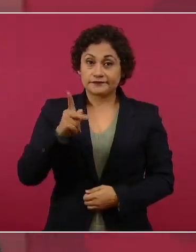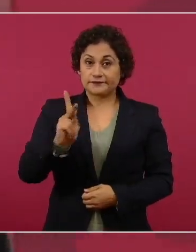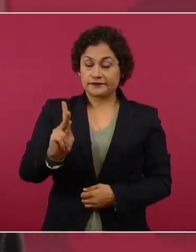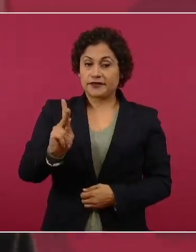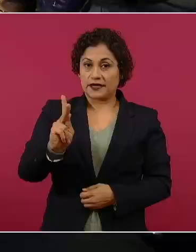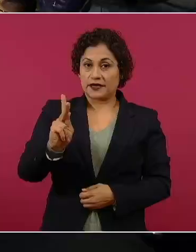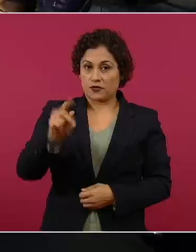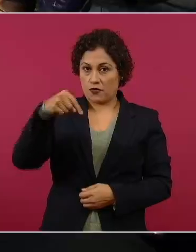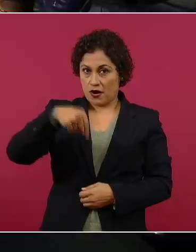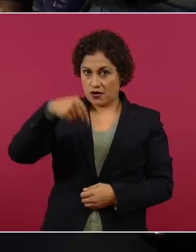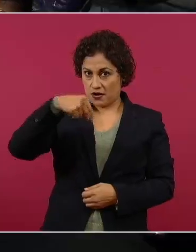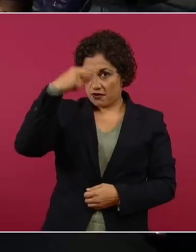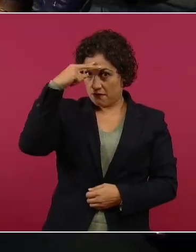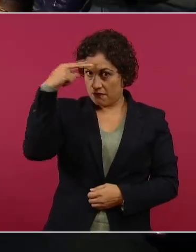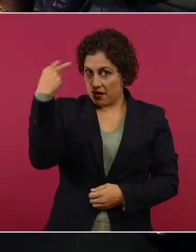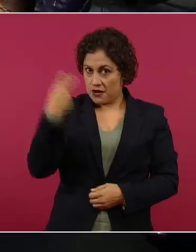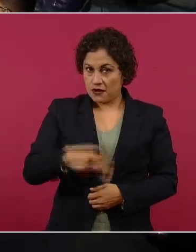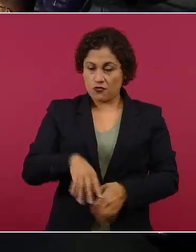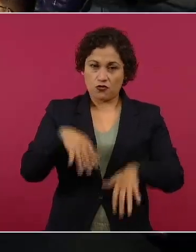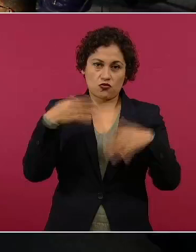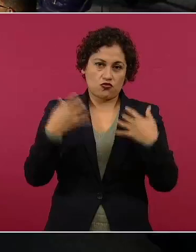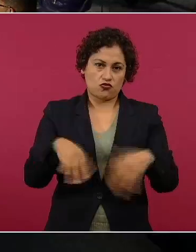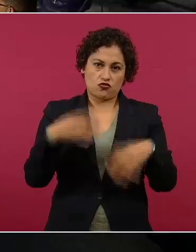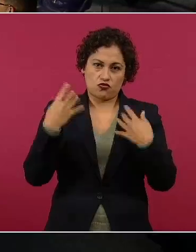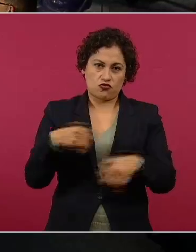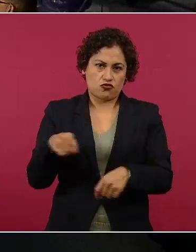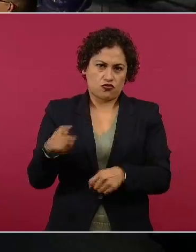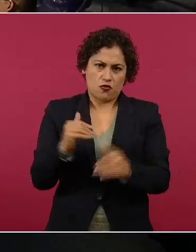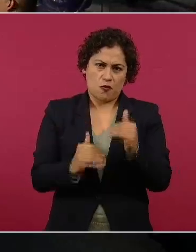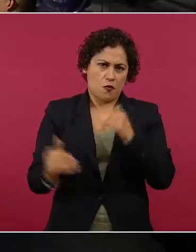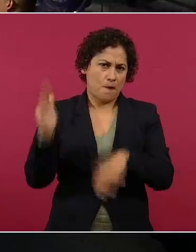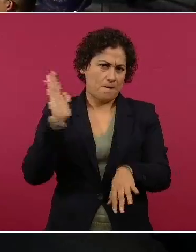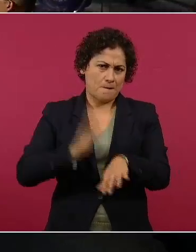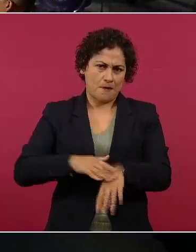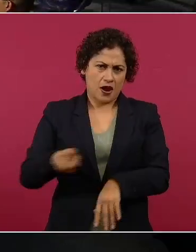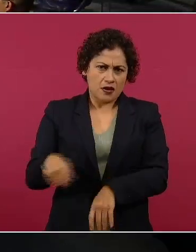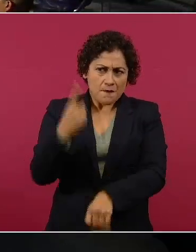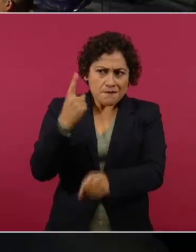era el primero o el segundo poder,